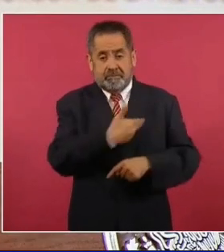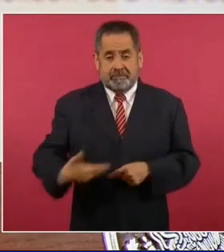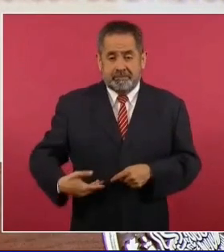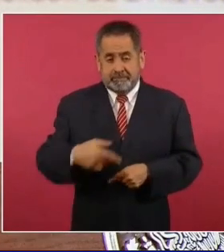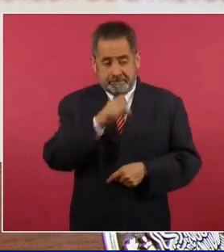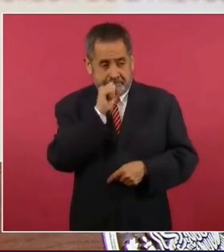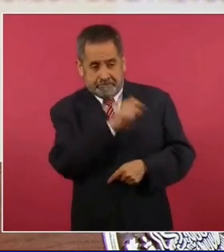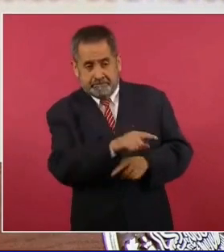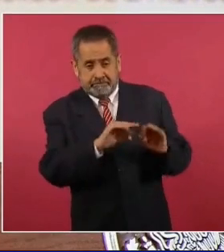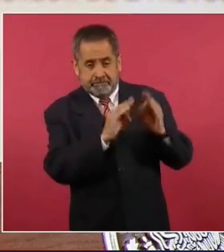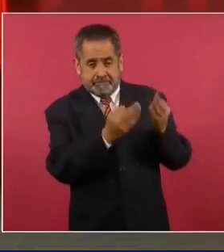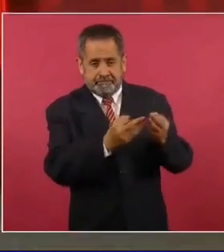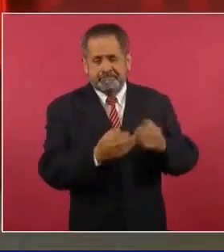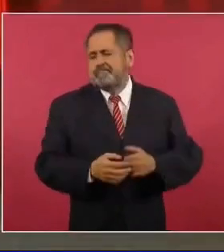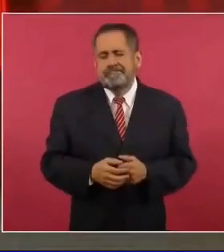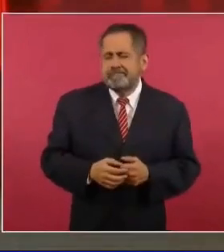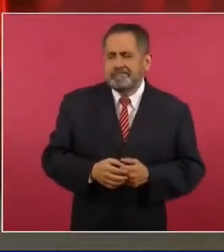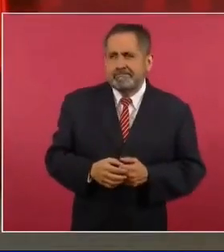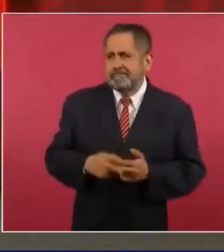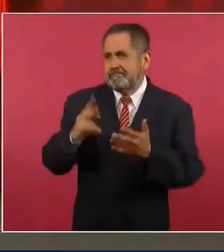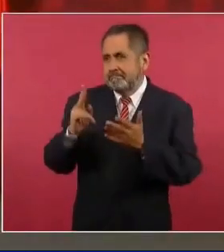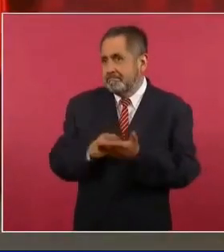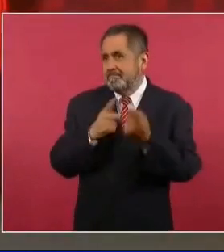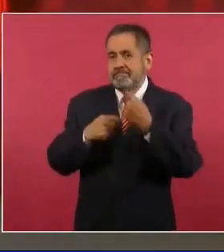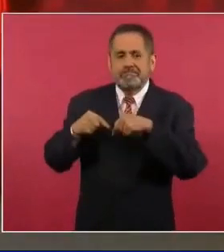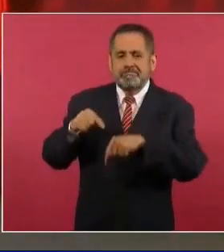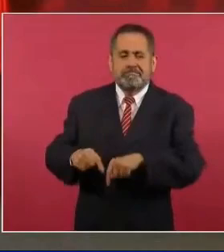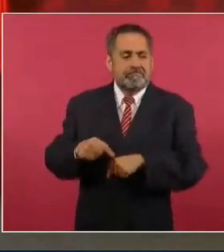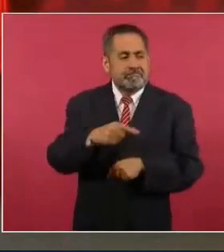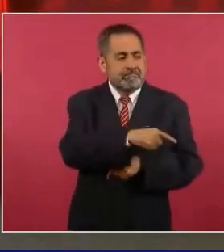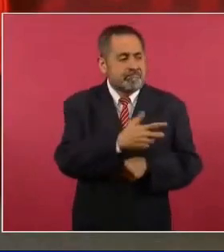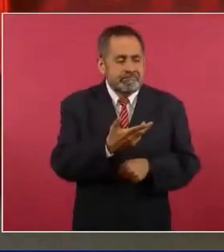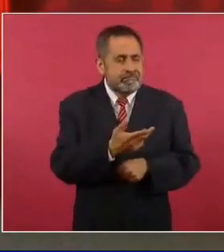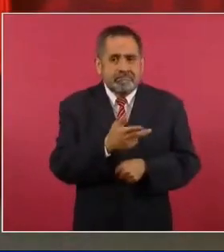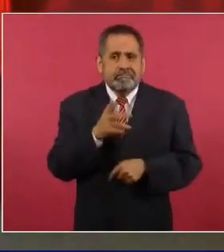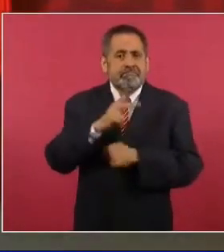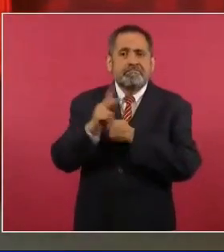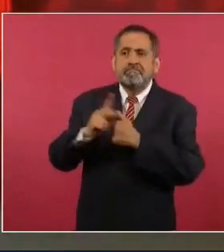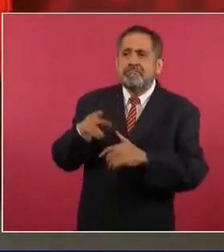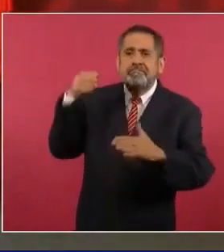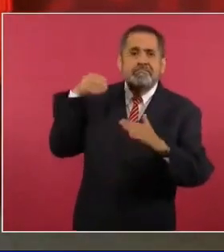los que llevaron al país a la ruina.